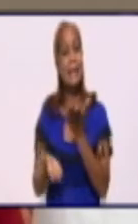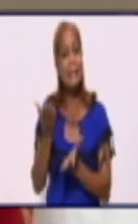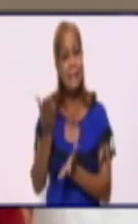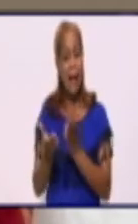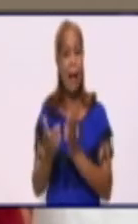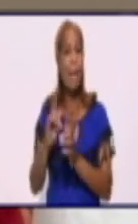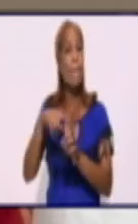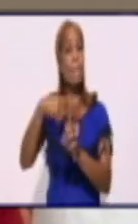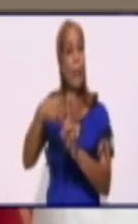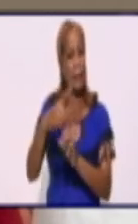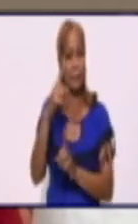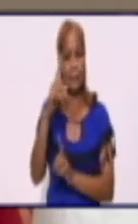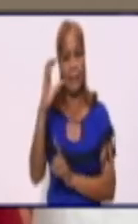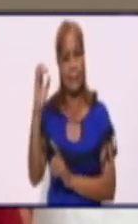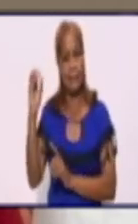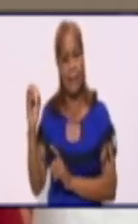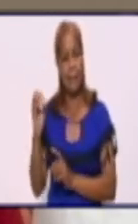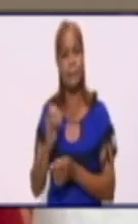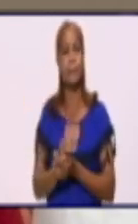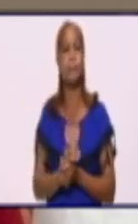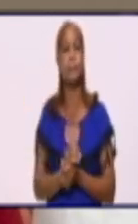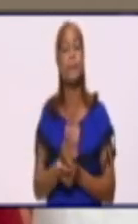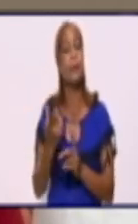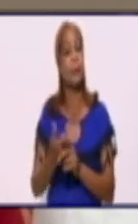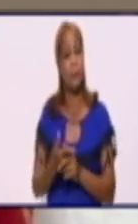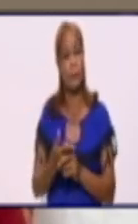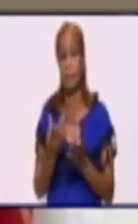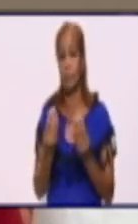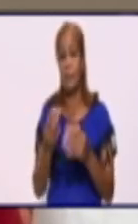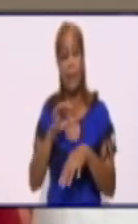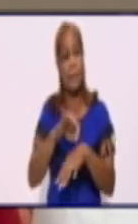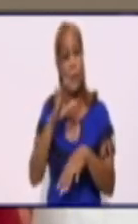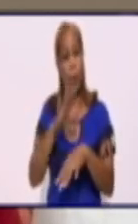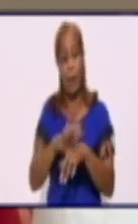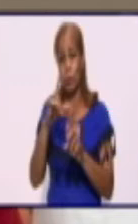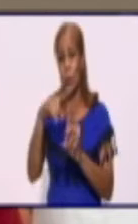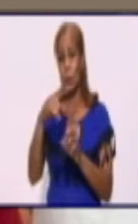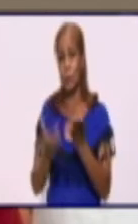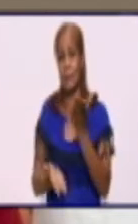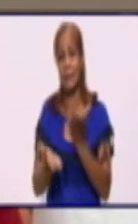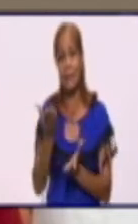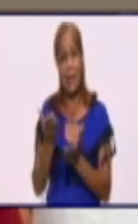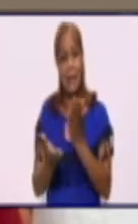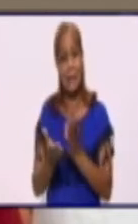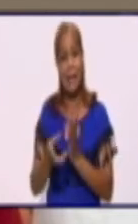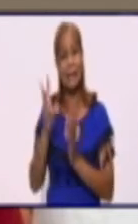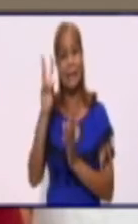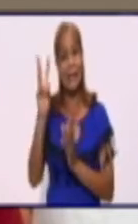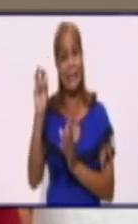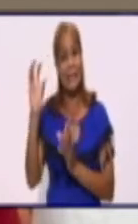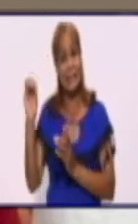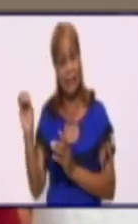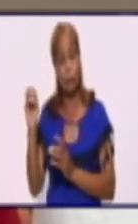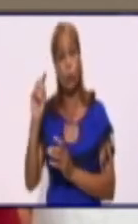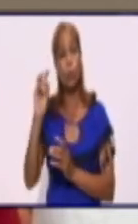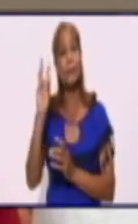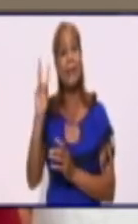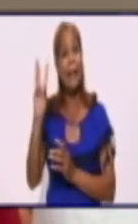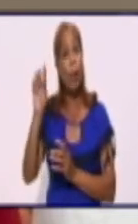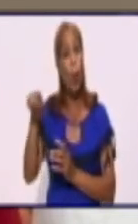100. Y llama mucho la atención, Río Cauto tiene una tasa de incidencia de 303,2 y en los últimos 15